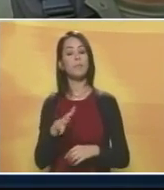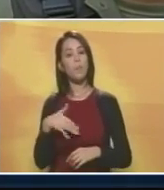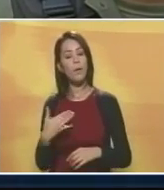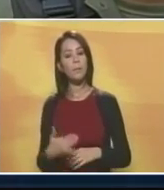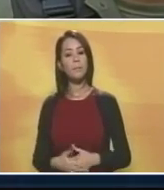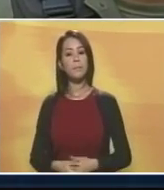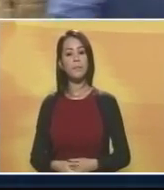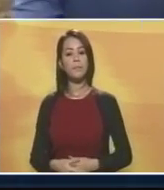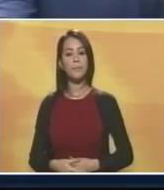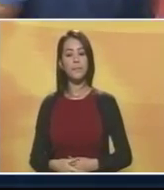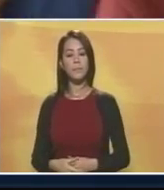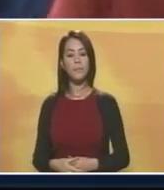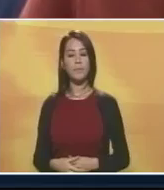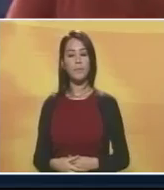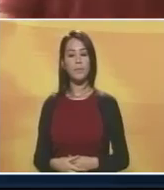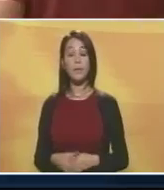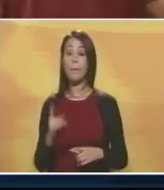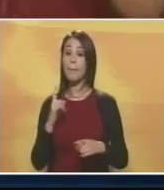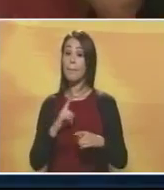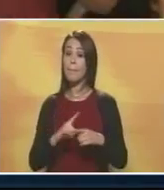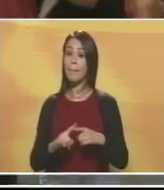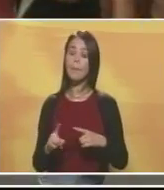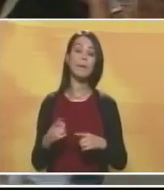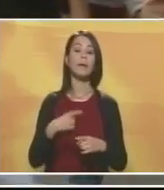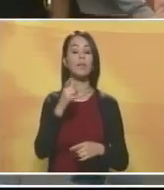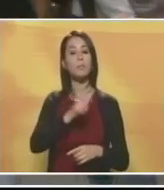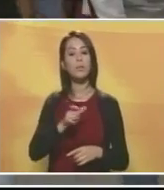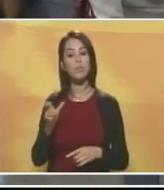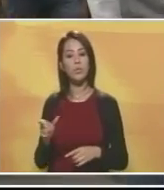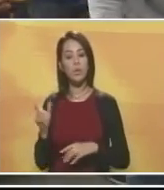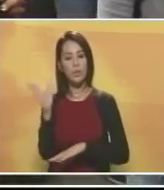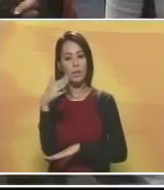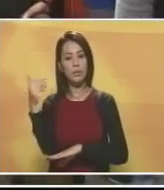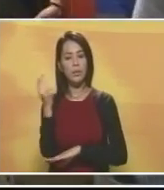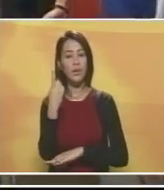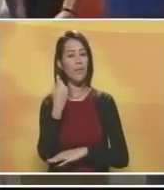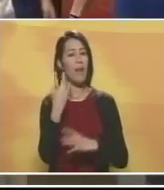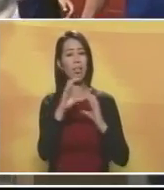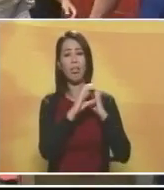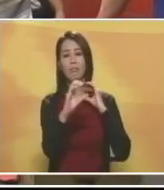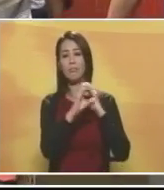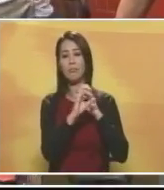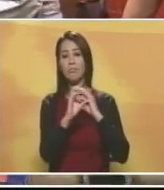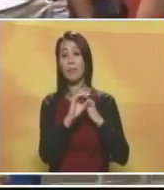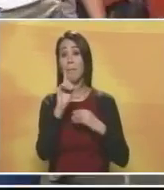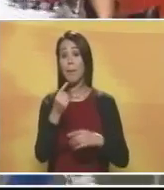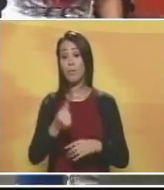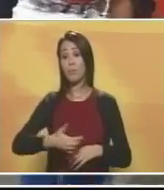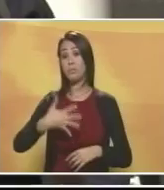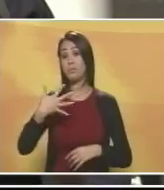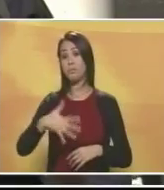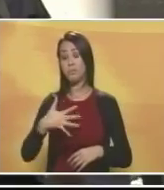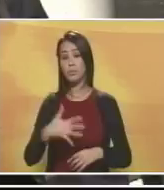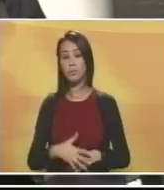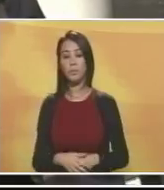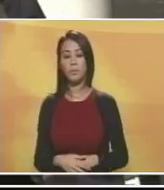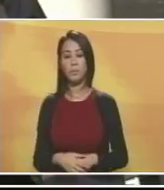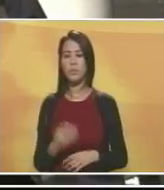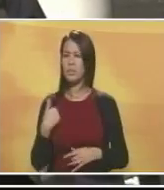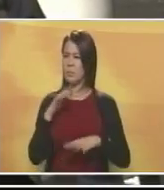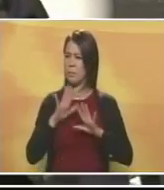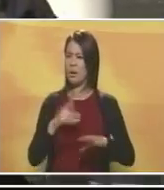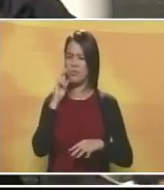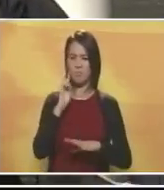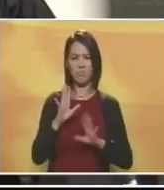pasaje. Sin embargo, usuarios del terminal La Bandera denunciaron la falta de transporte y el cobro excesivo en las tarifas. Hay como paro de